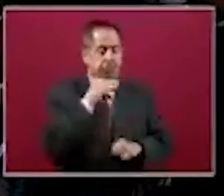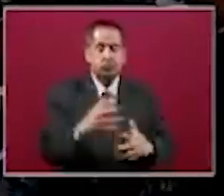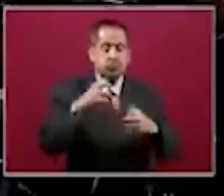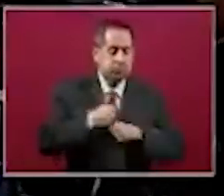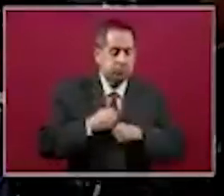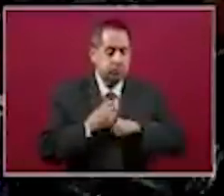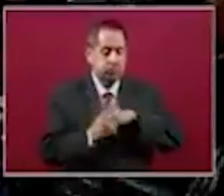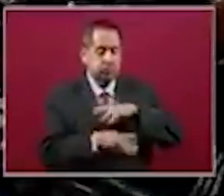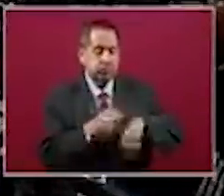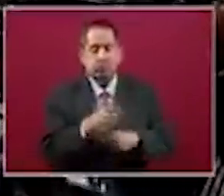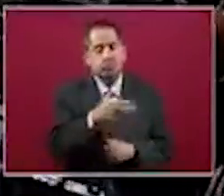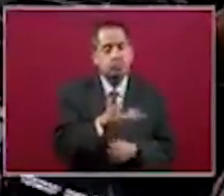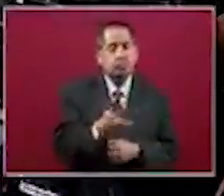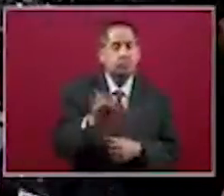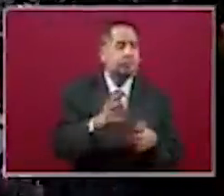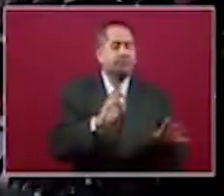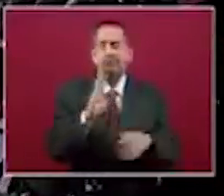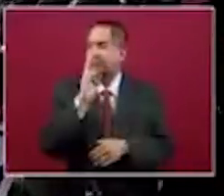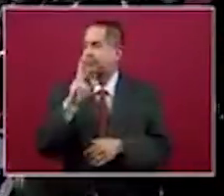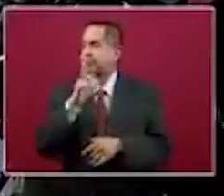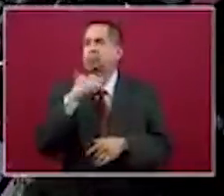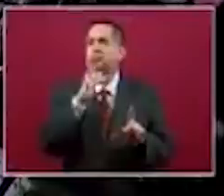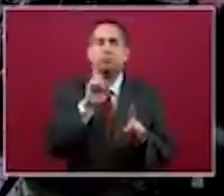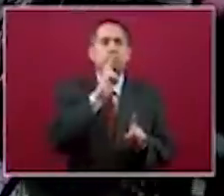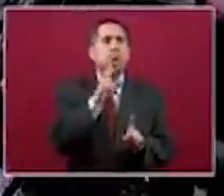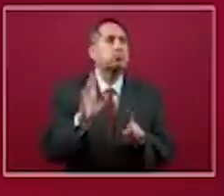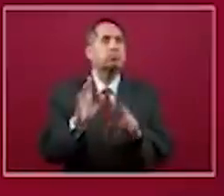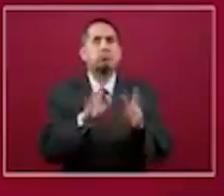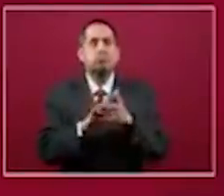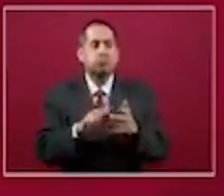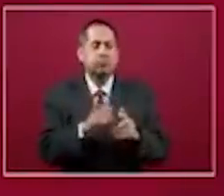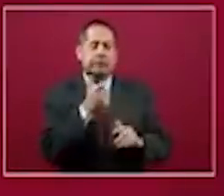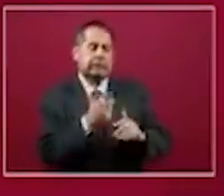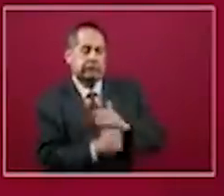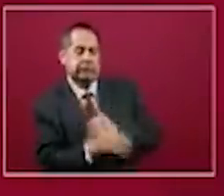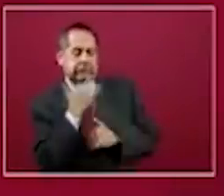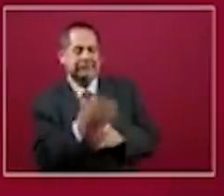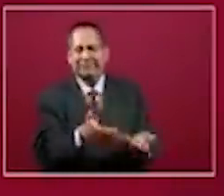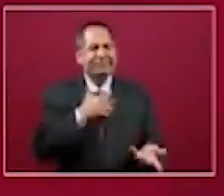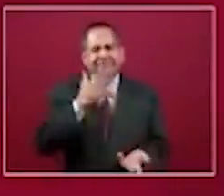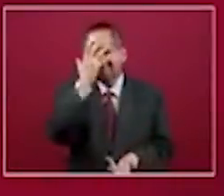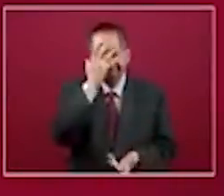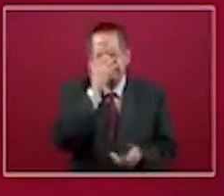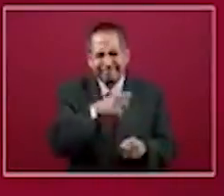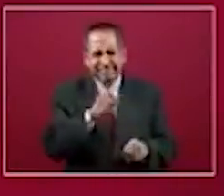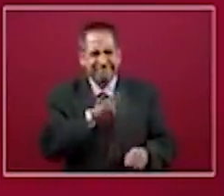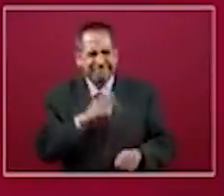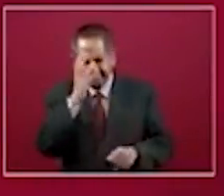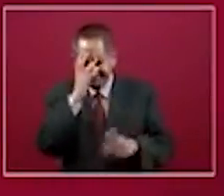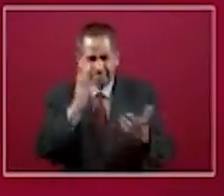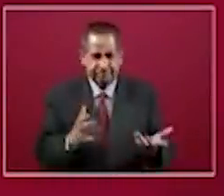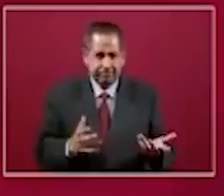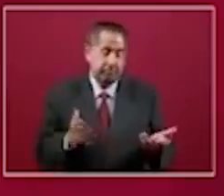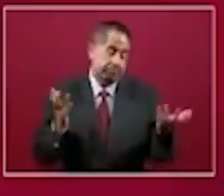vuelta y los tienen que acusar de lavado de dinero. Es una vergüenza. Entonces, que el